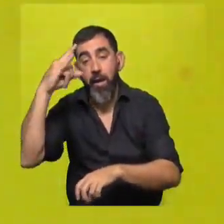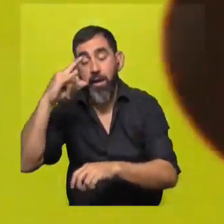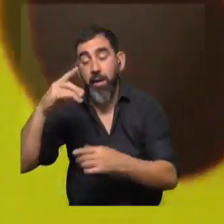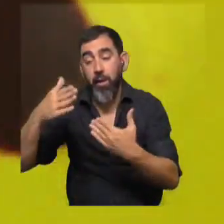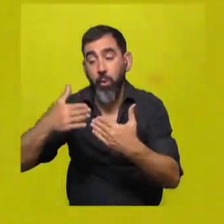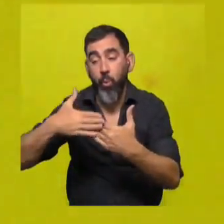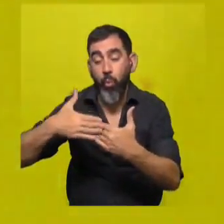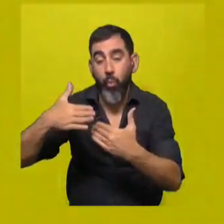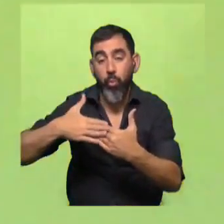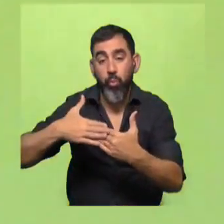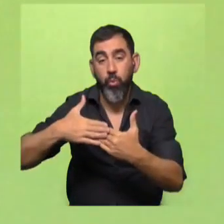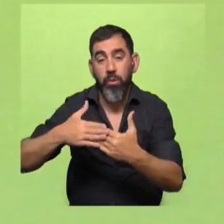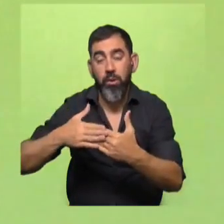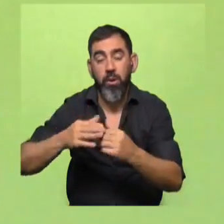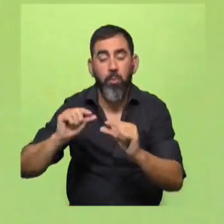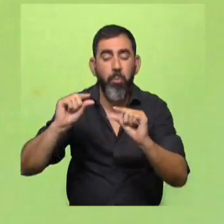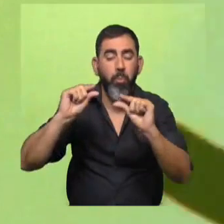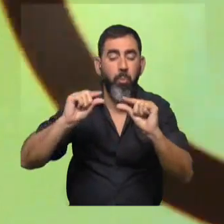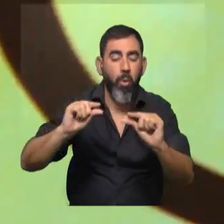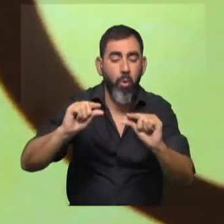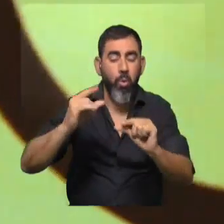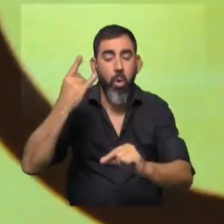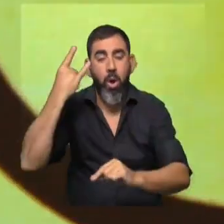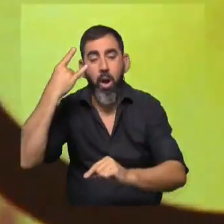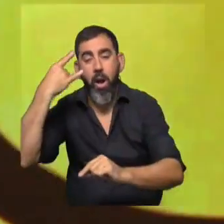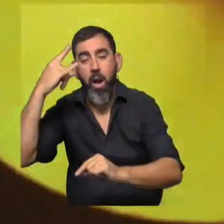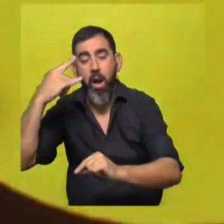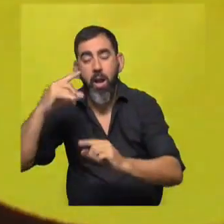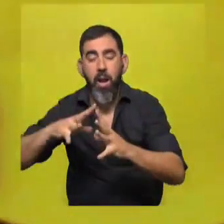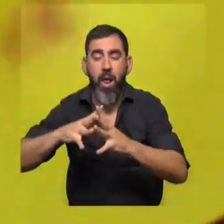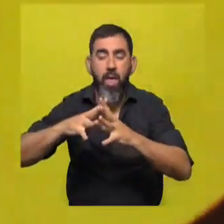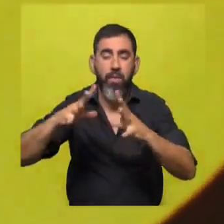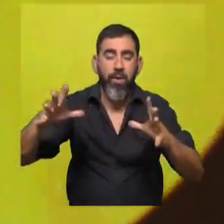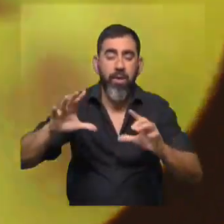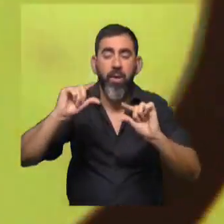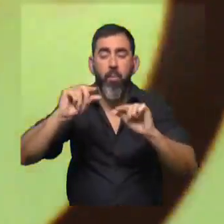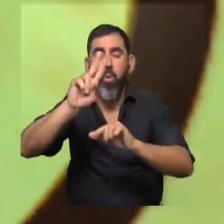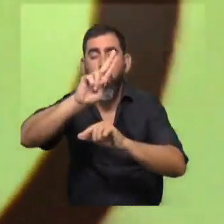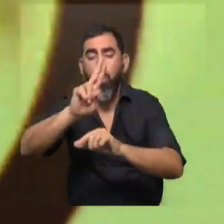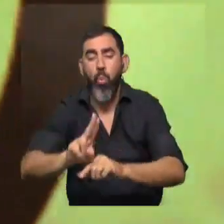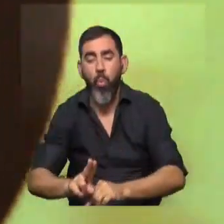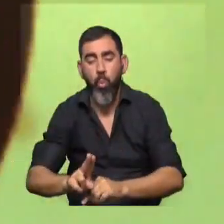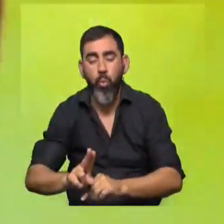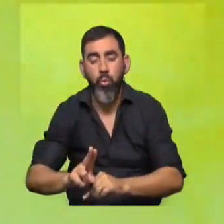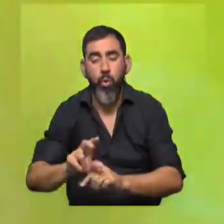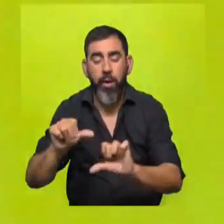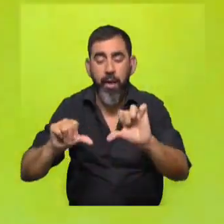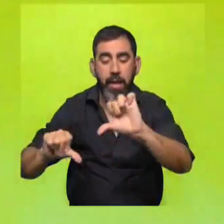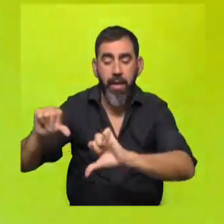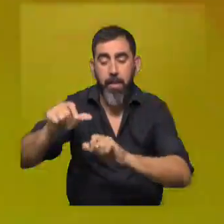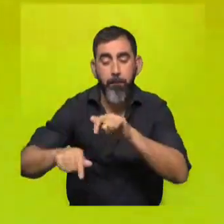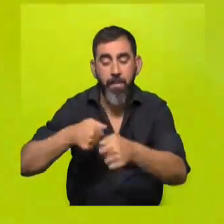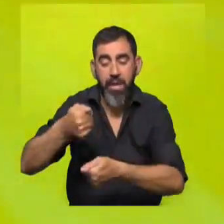en sus márgenes son incipientes, la ganadería es extensiva, por lo cual hay poco uso de productos químicos.